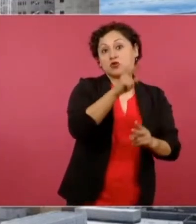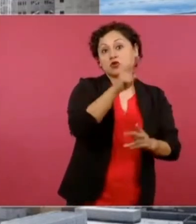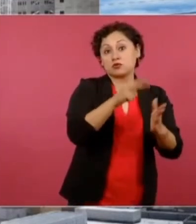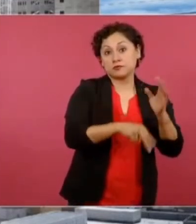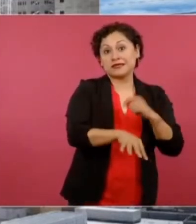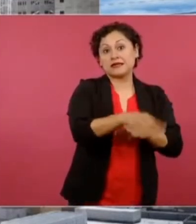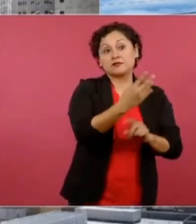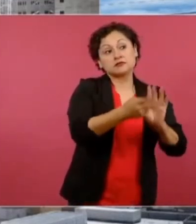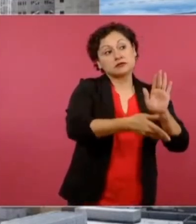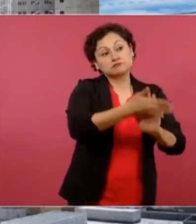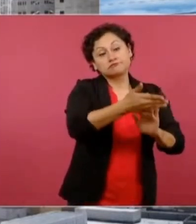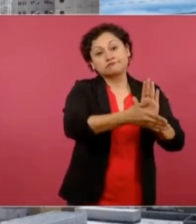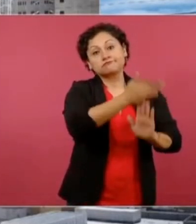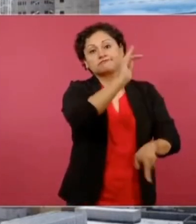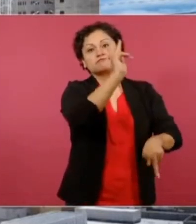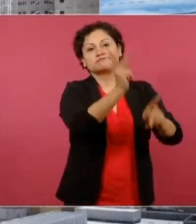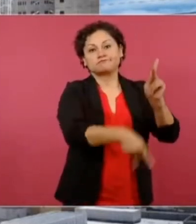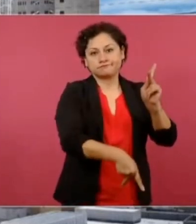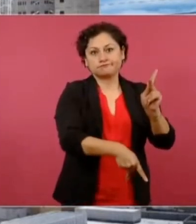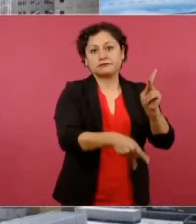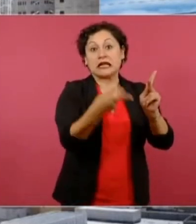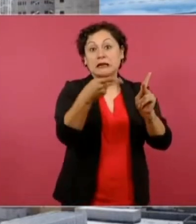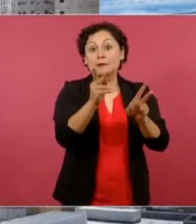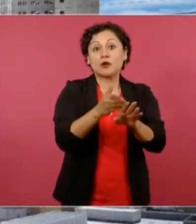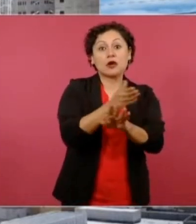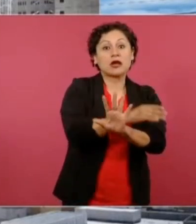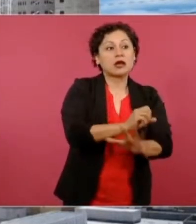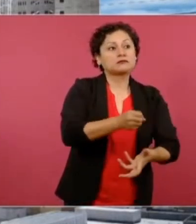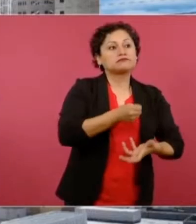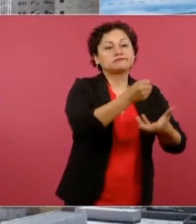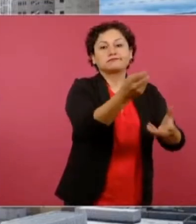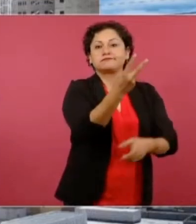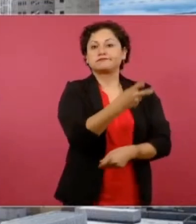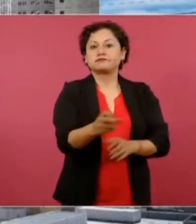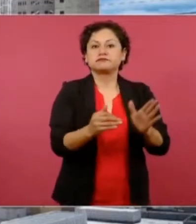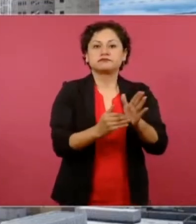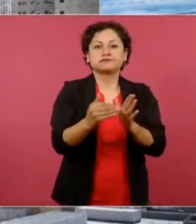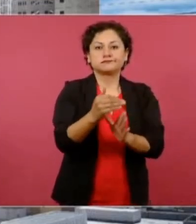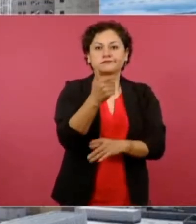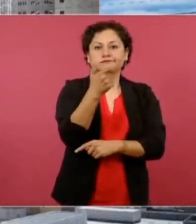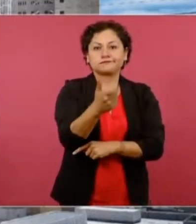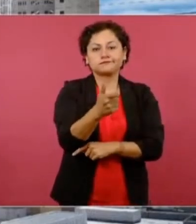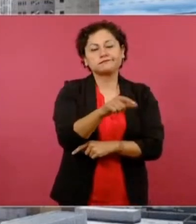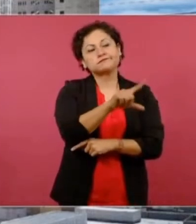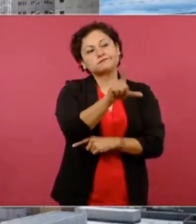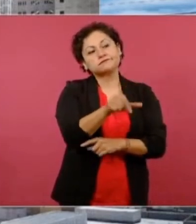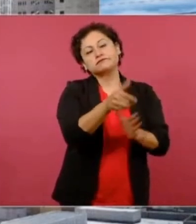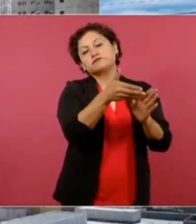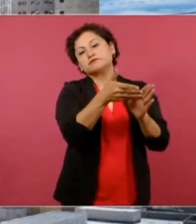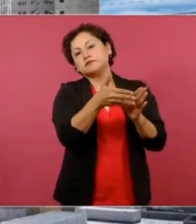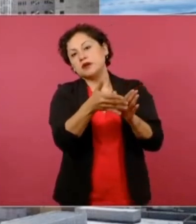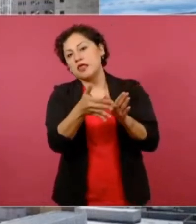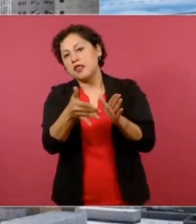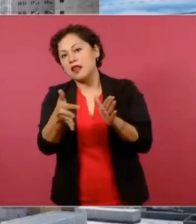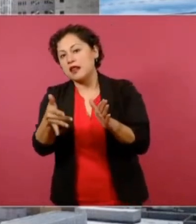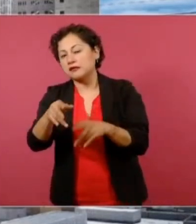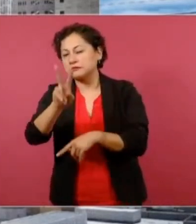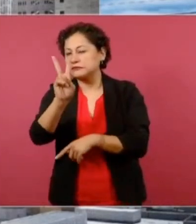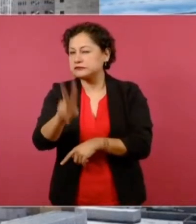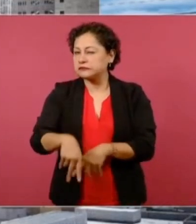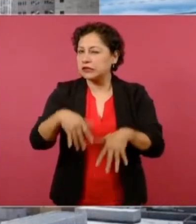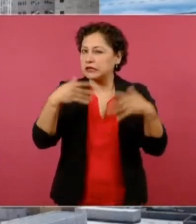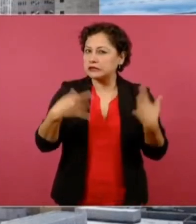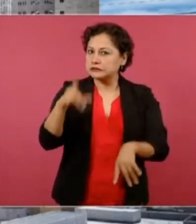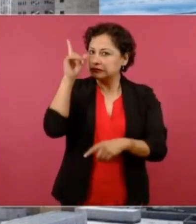quedó inconclusa a pesar de que se habían invertido 200 millones de pesos. Después de mucho trabajo